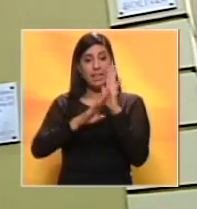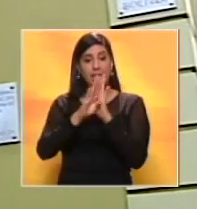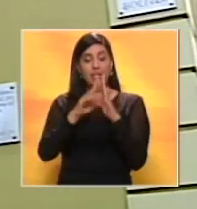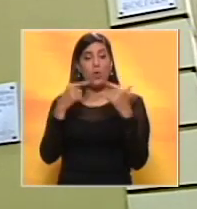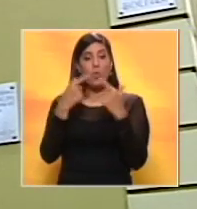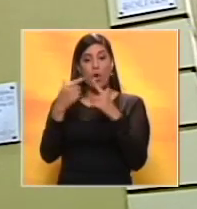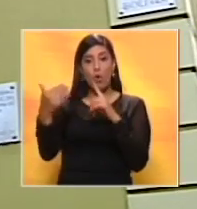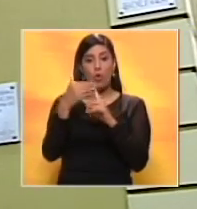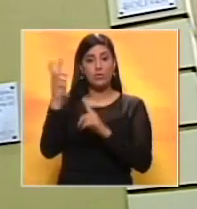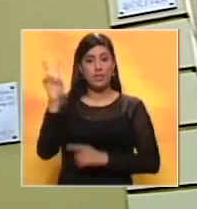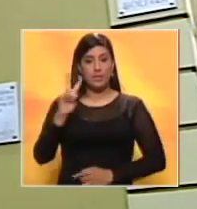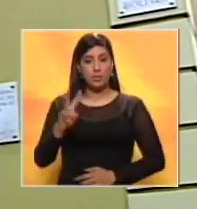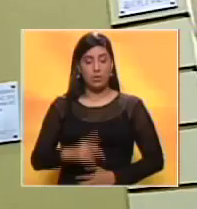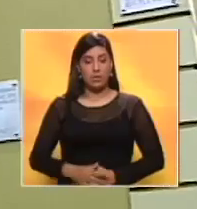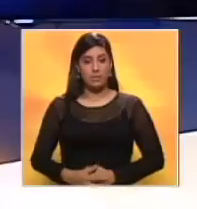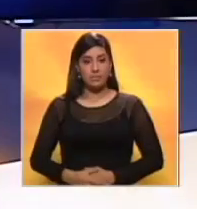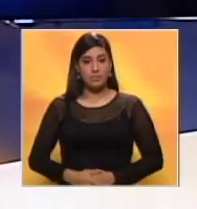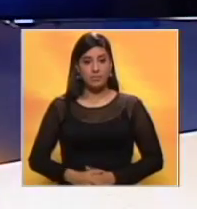desarrollan contra Venezuela.